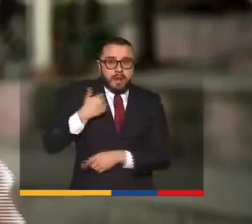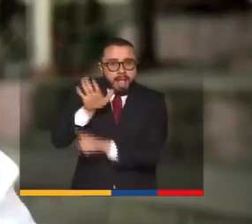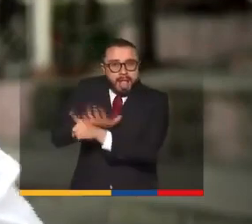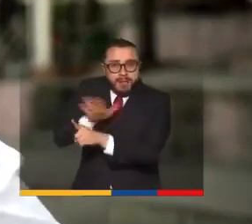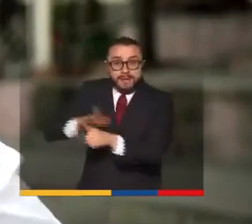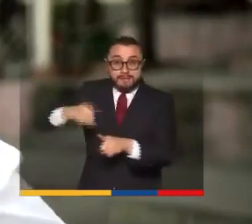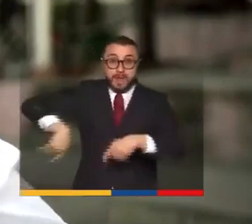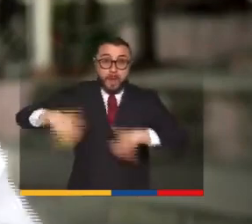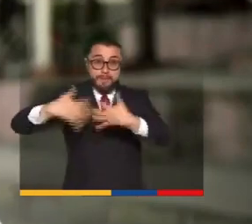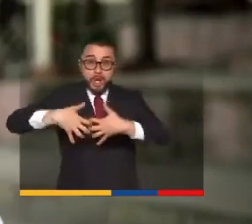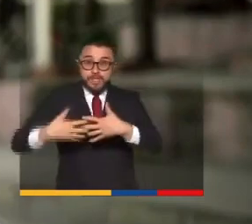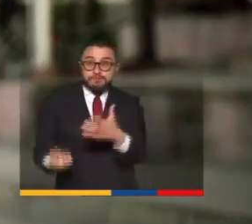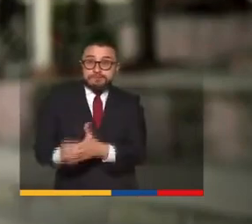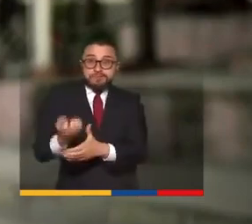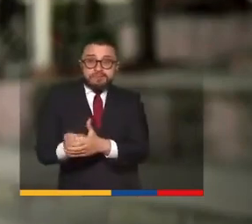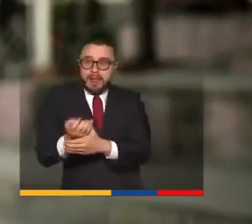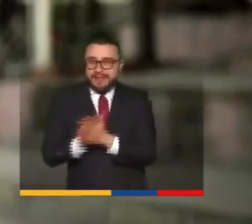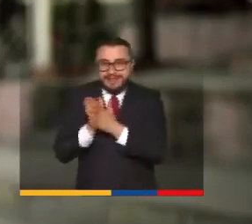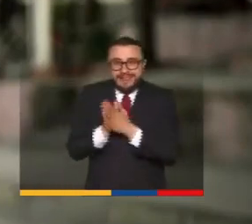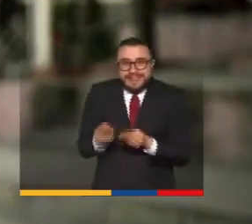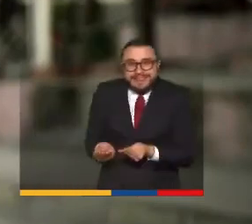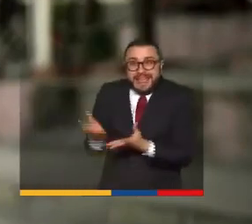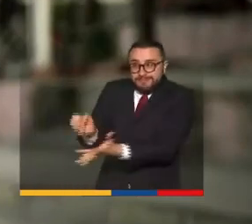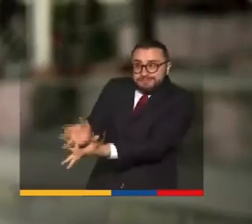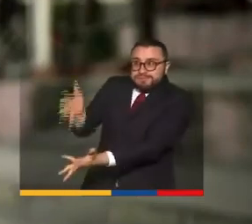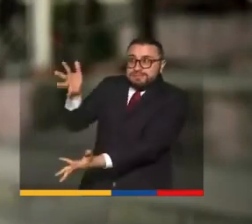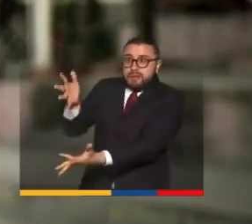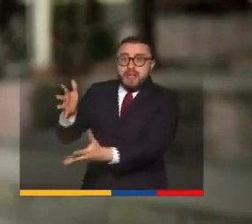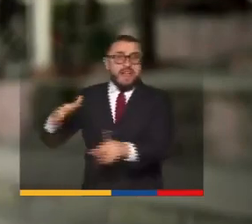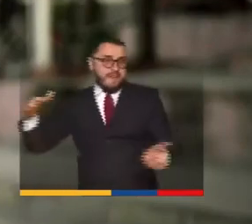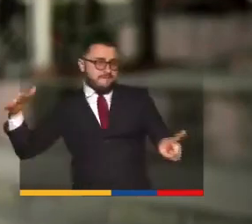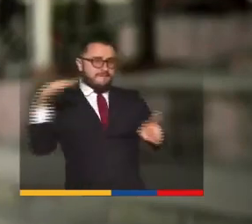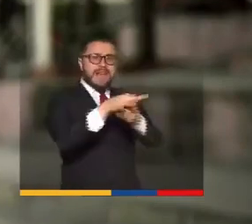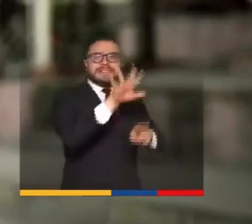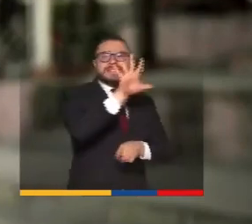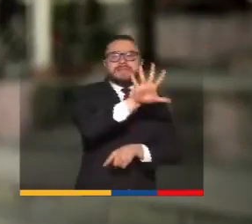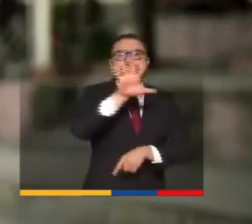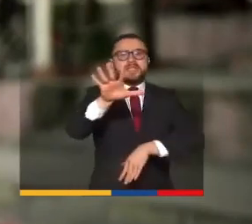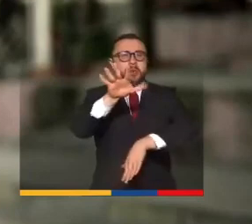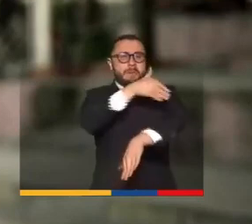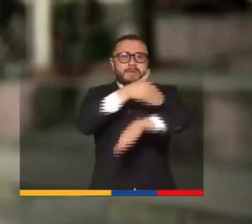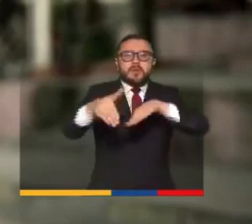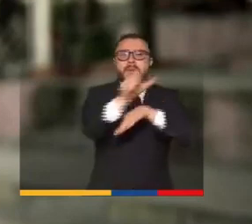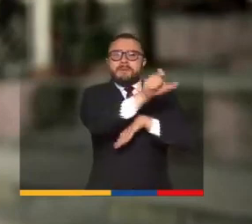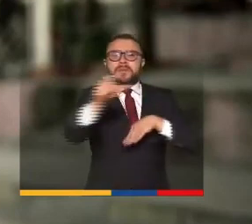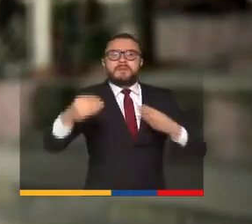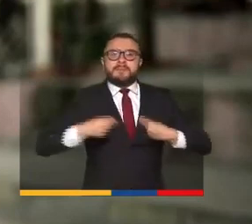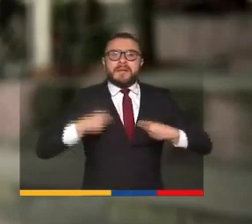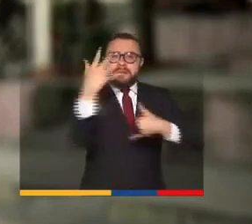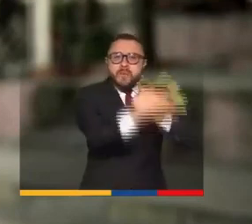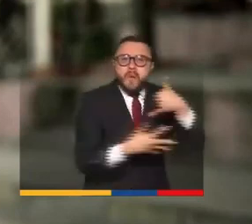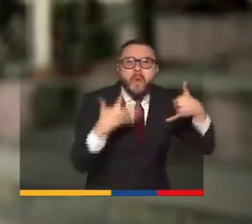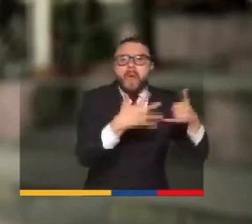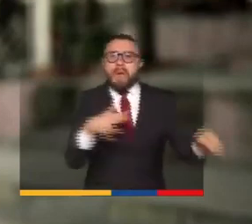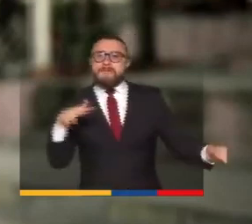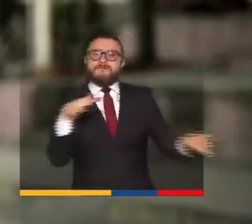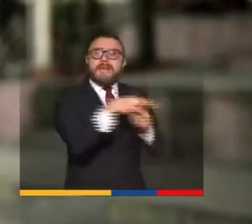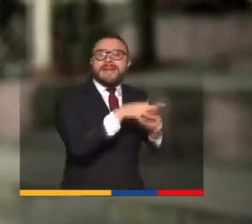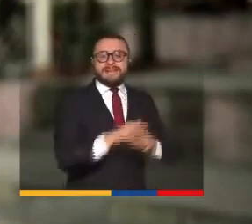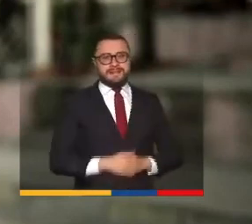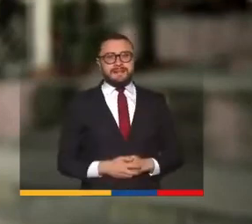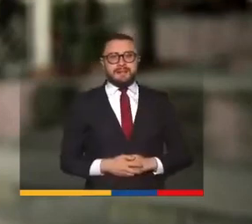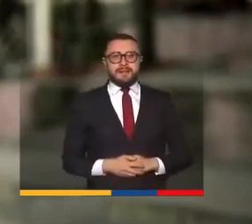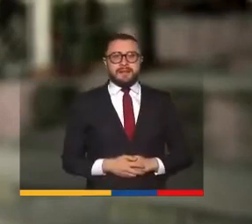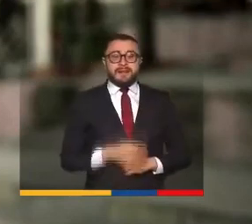energía y para perjudicar 55 millones de colombianos y colombianas. Me he referido a